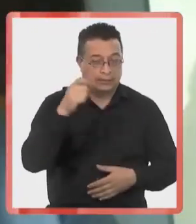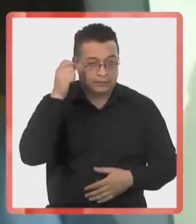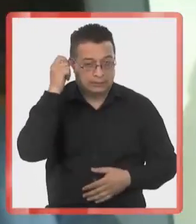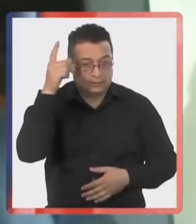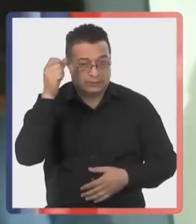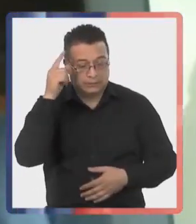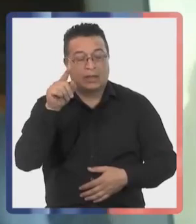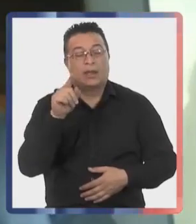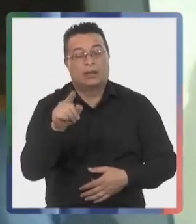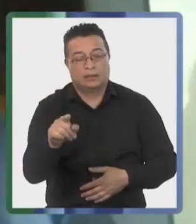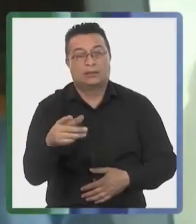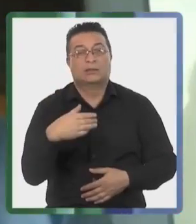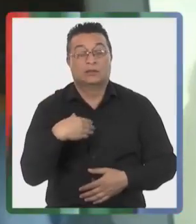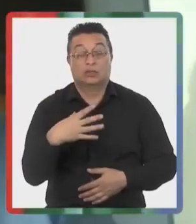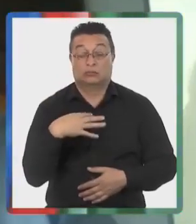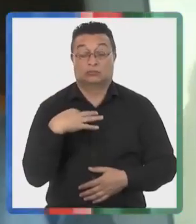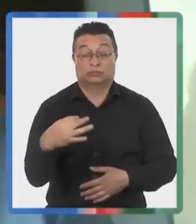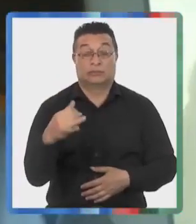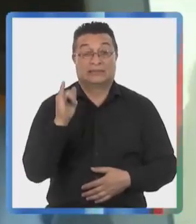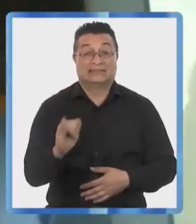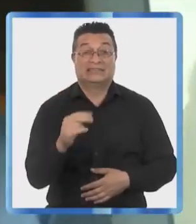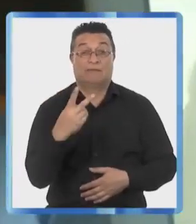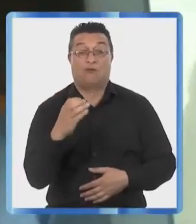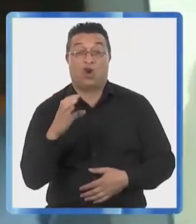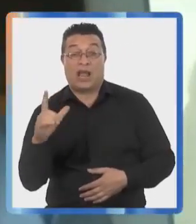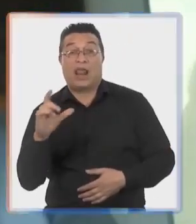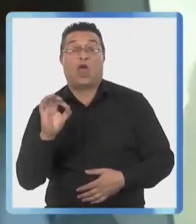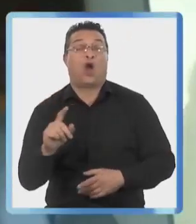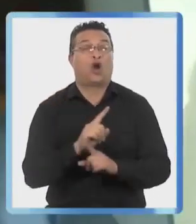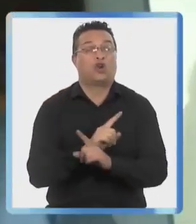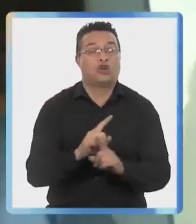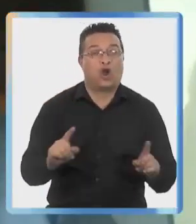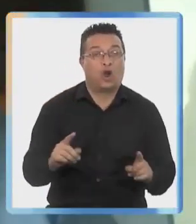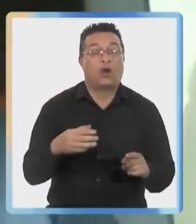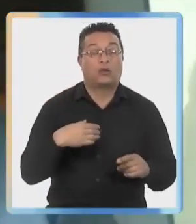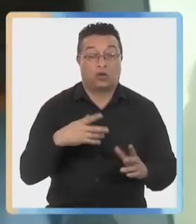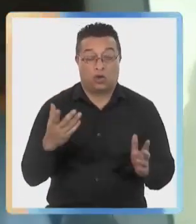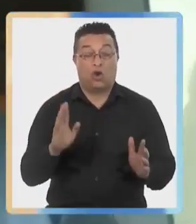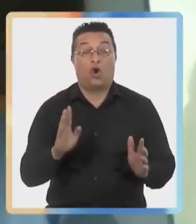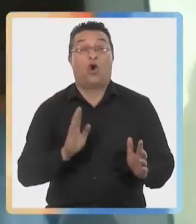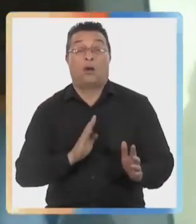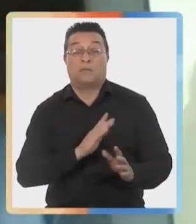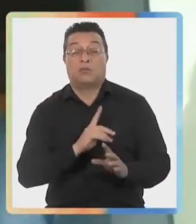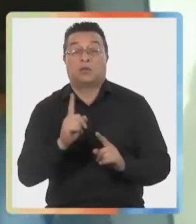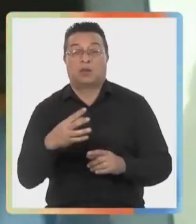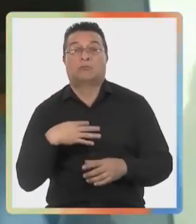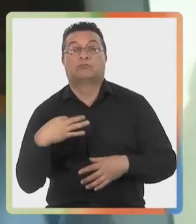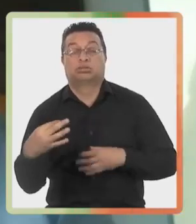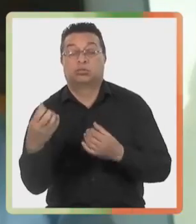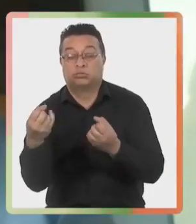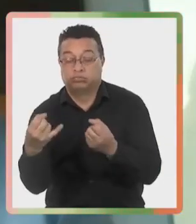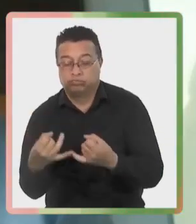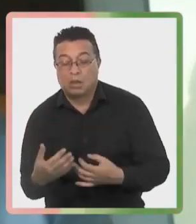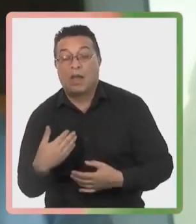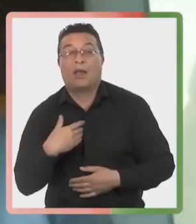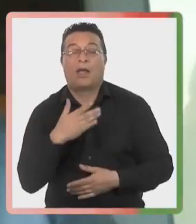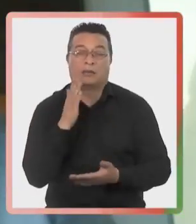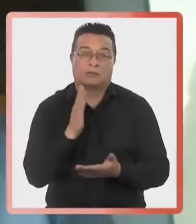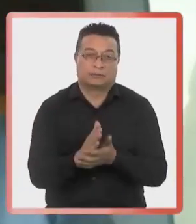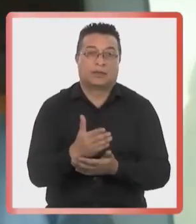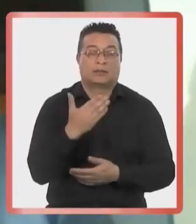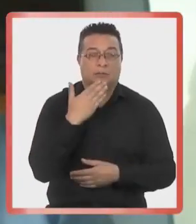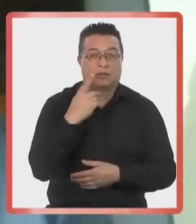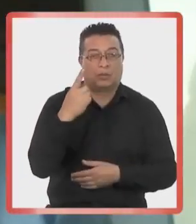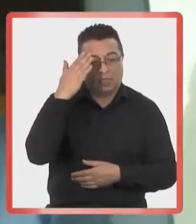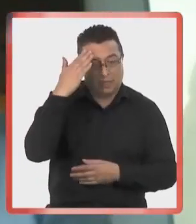y desde luego si ha sido designado vocal de mesa, en cuyo caso, o miembro del colegio escrutador, también es una función que